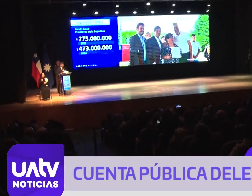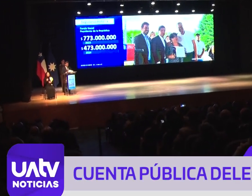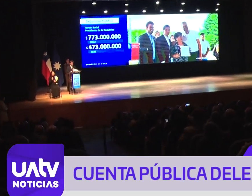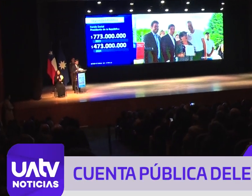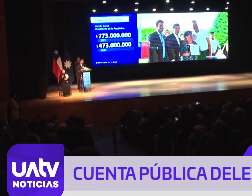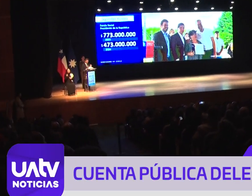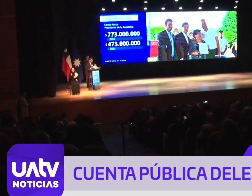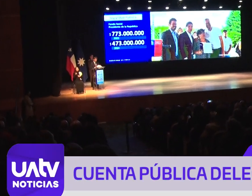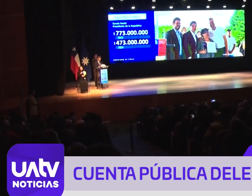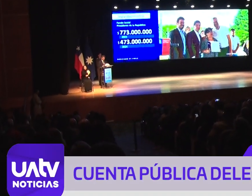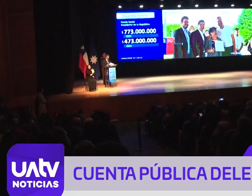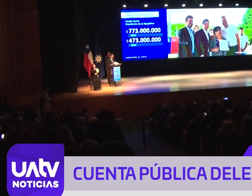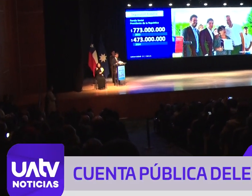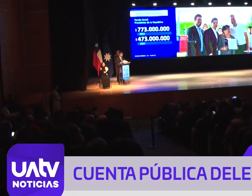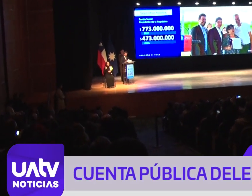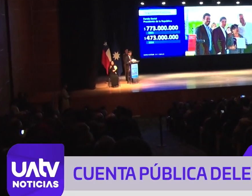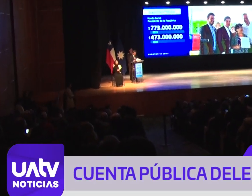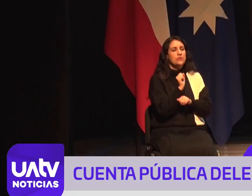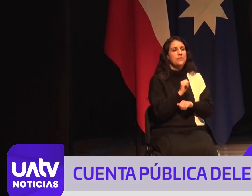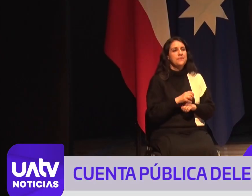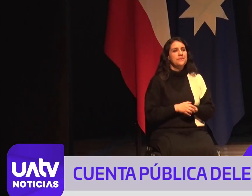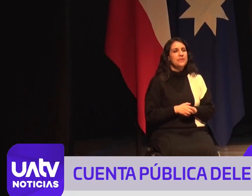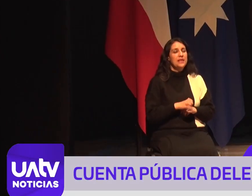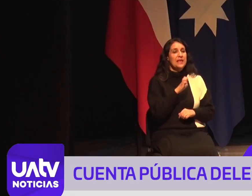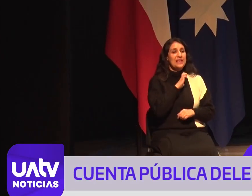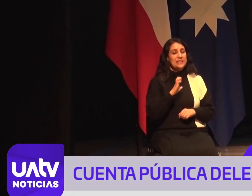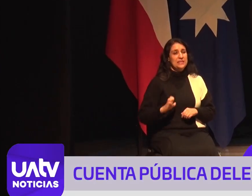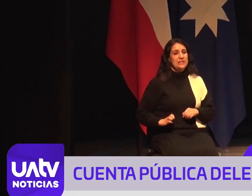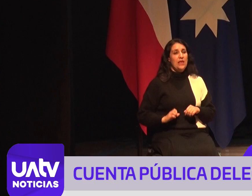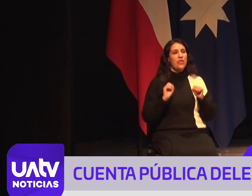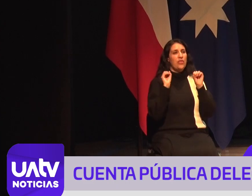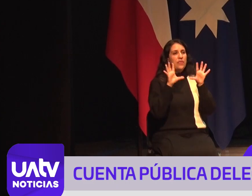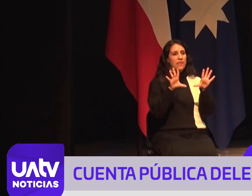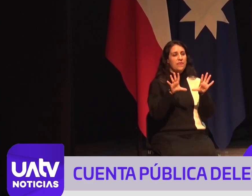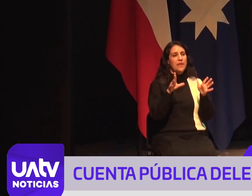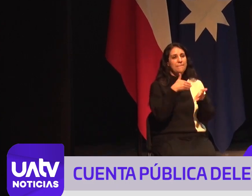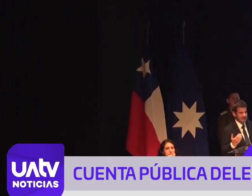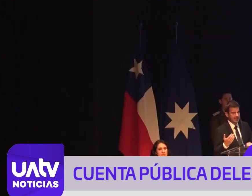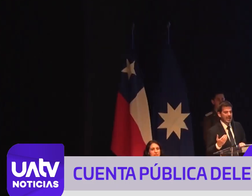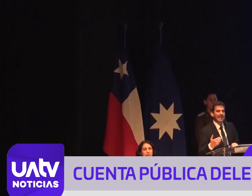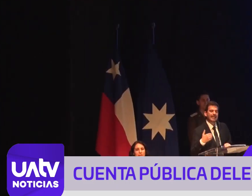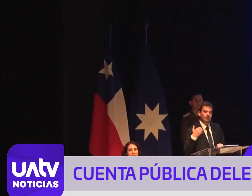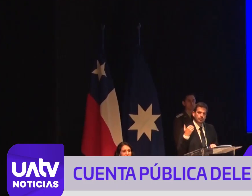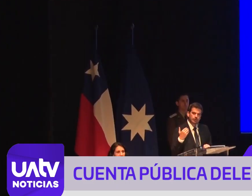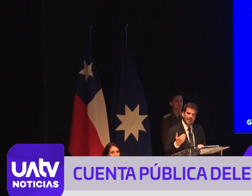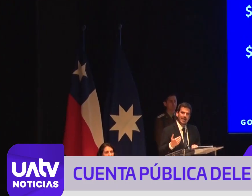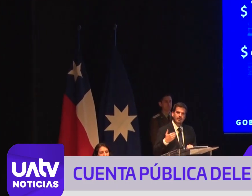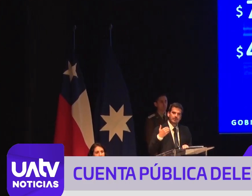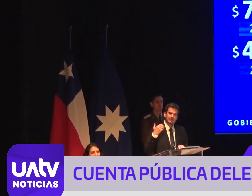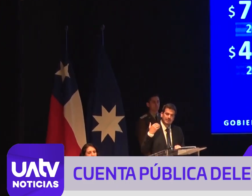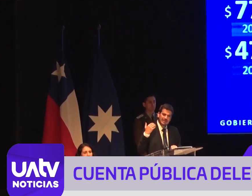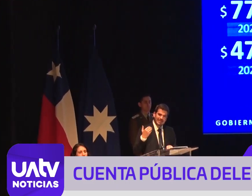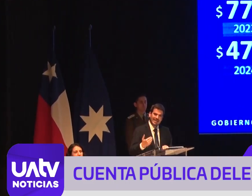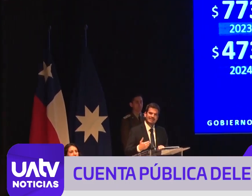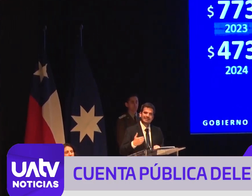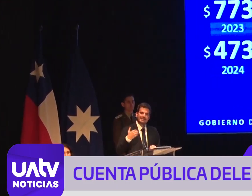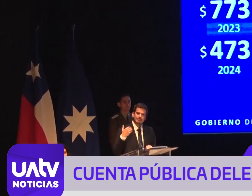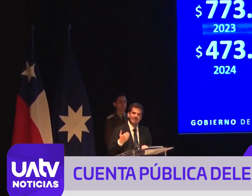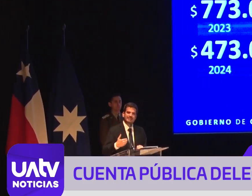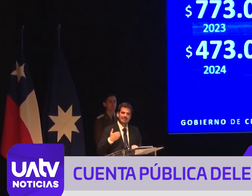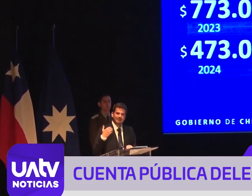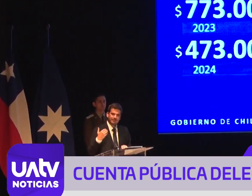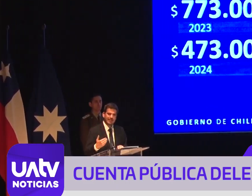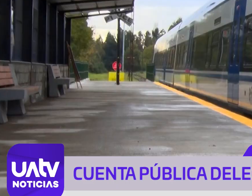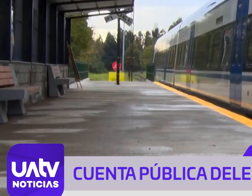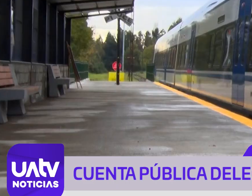José Montalva indicó que la región sigue avanzando para salir del rezago histórico que la ha afectado. En este sentido, indicó que hay